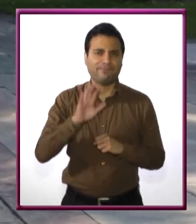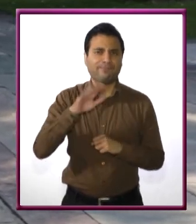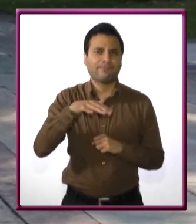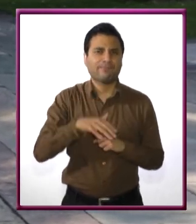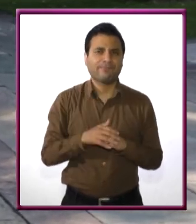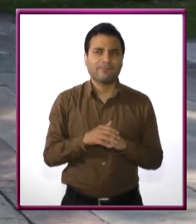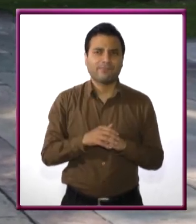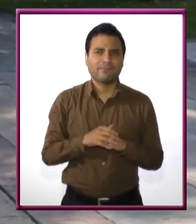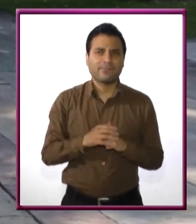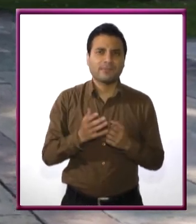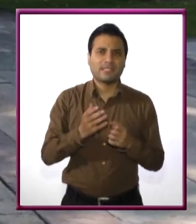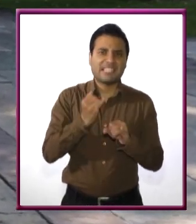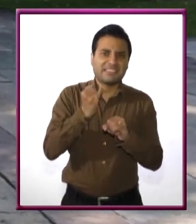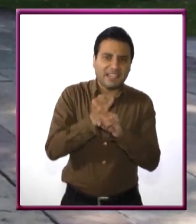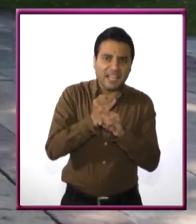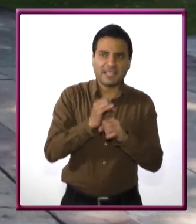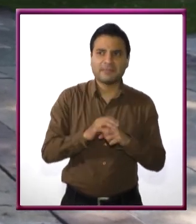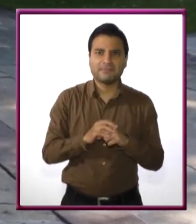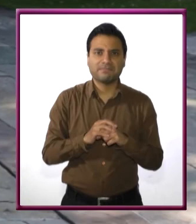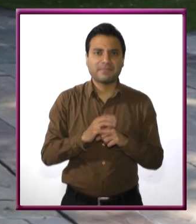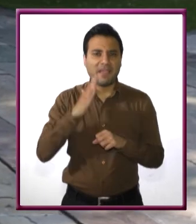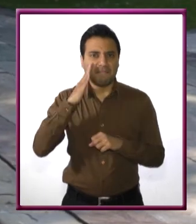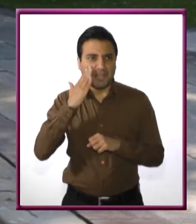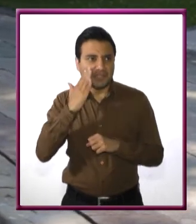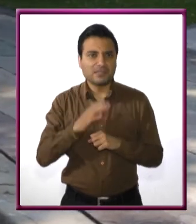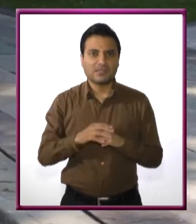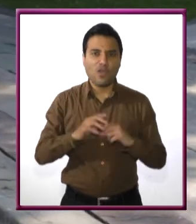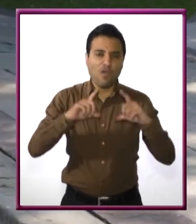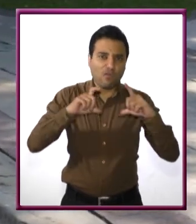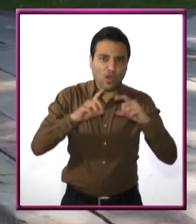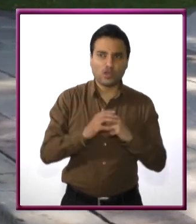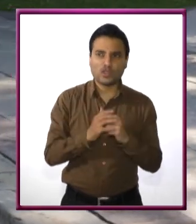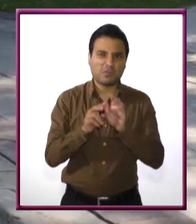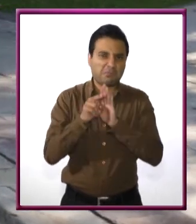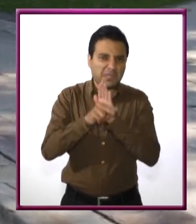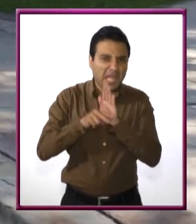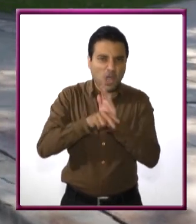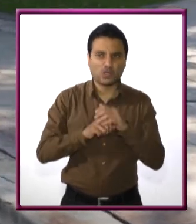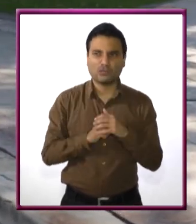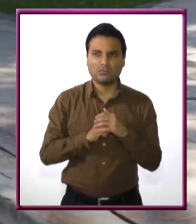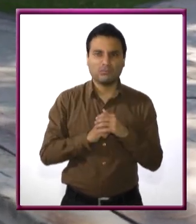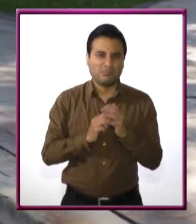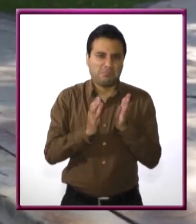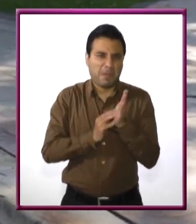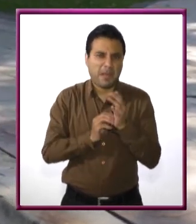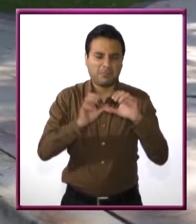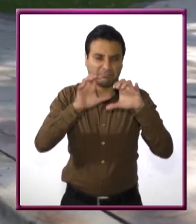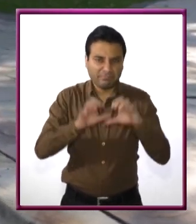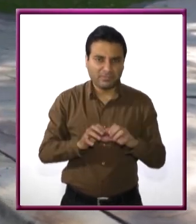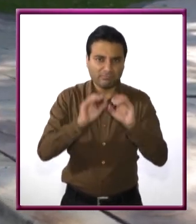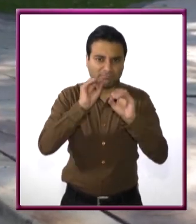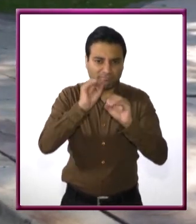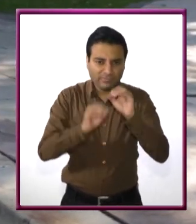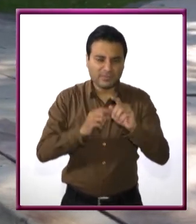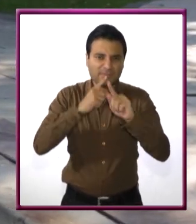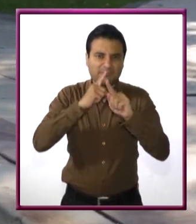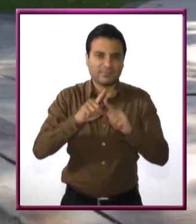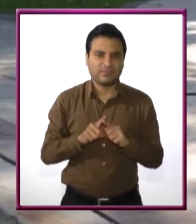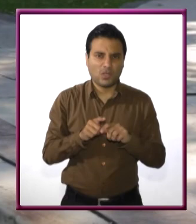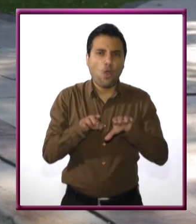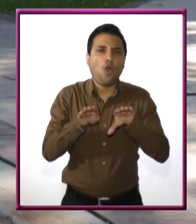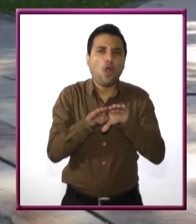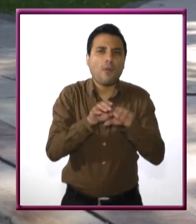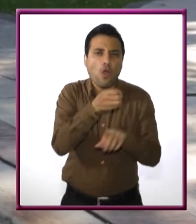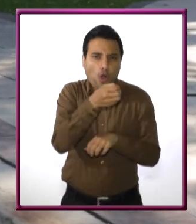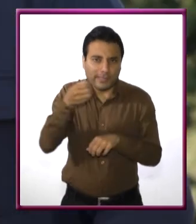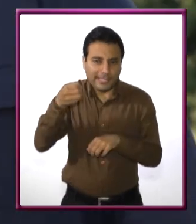por qué gestionamos contenidos digitales? O sea, mis archivos, mis fotos, videos, documentos y todo lo que tengo en mi celular